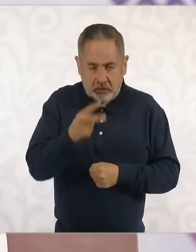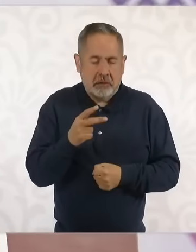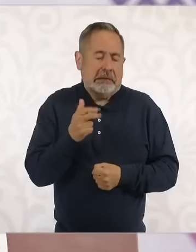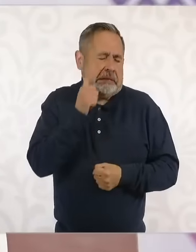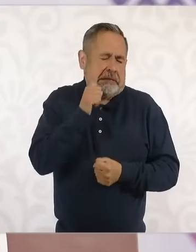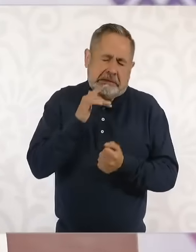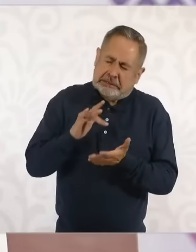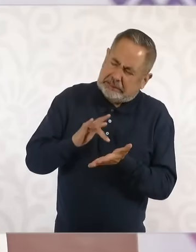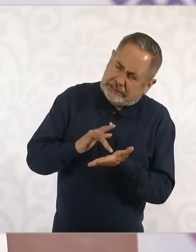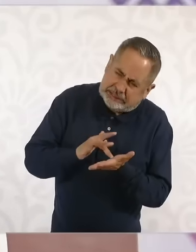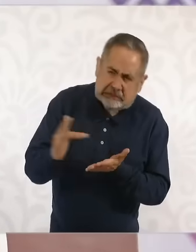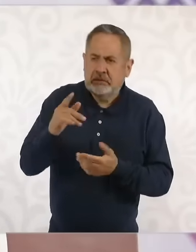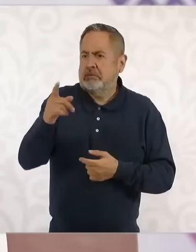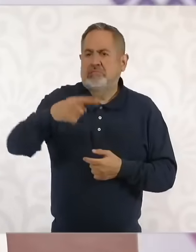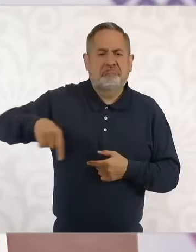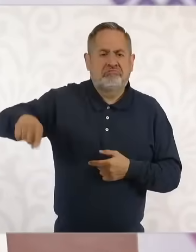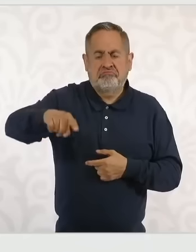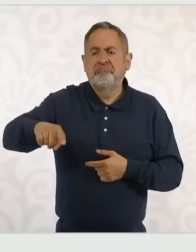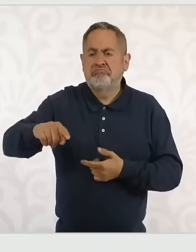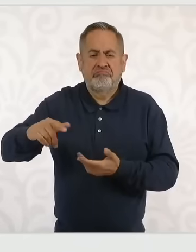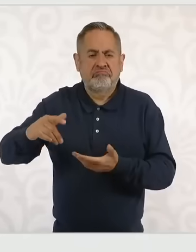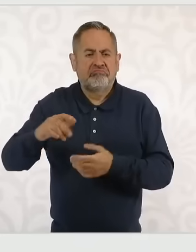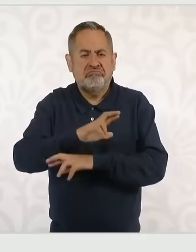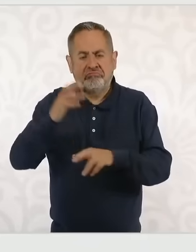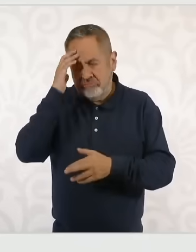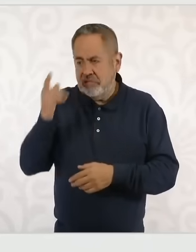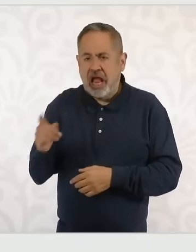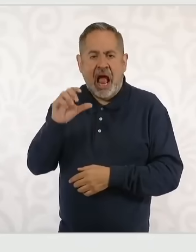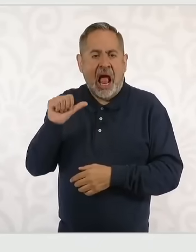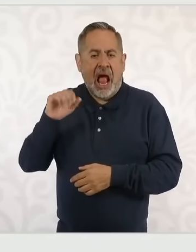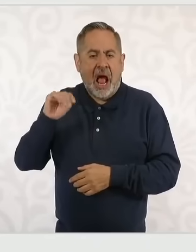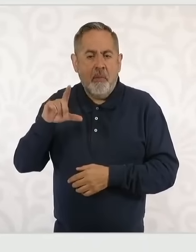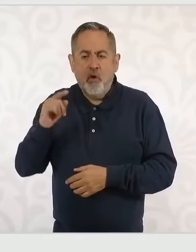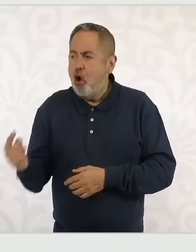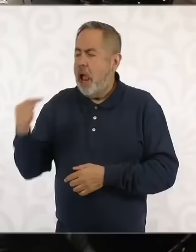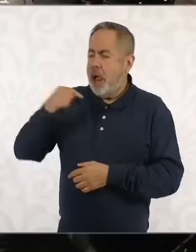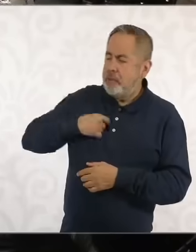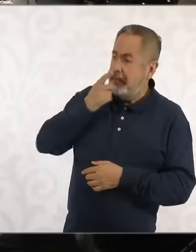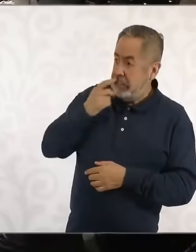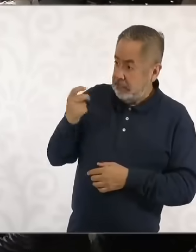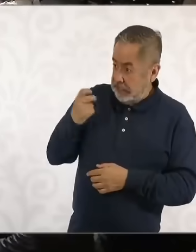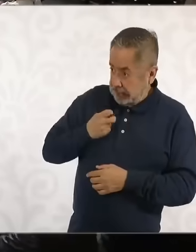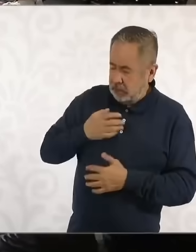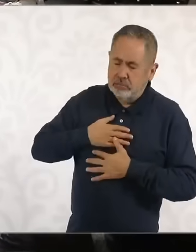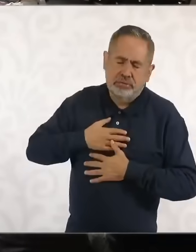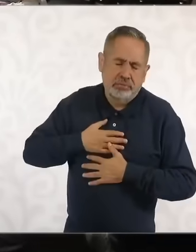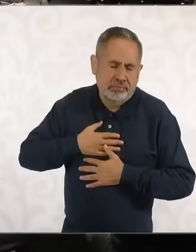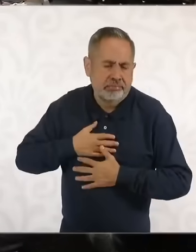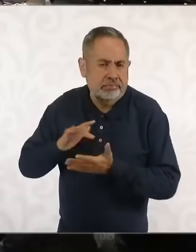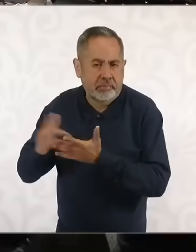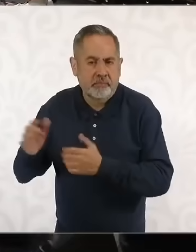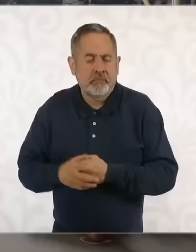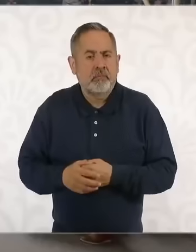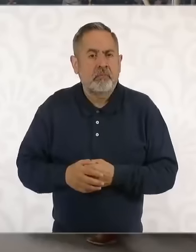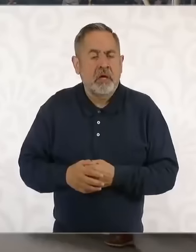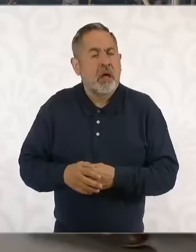pues el reconocimiento que hace el presidente López Obrador a mi persona. Sí, ¿ha tenido comunicación directa con